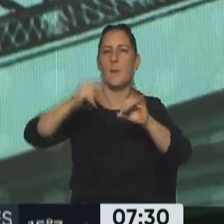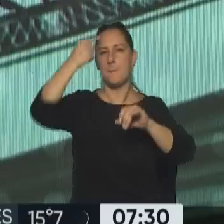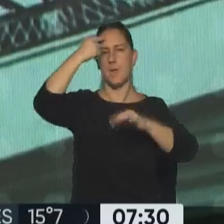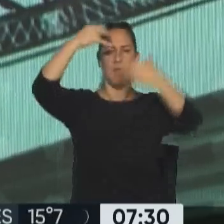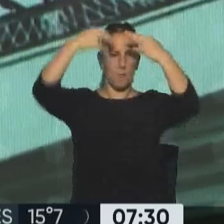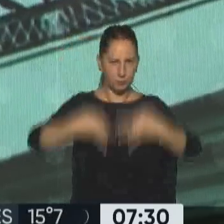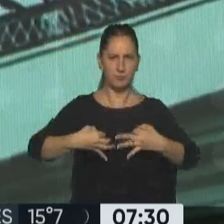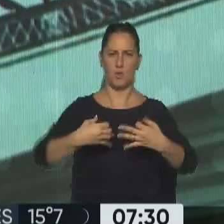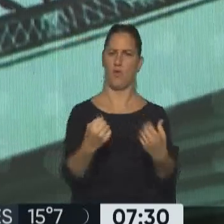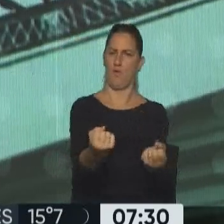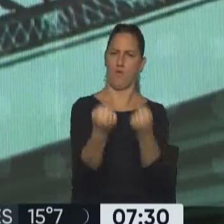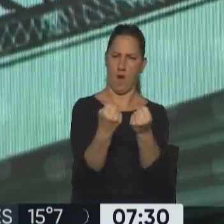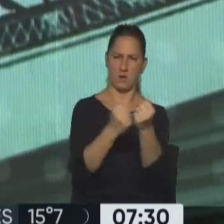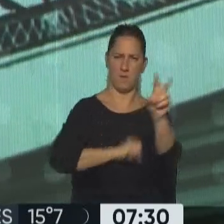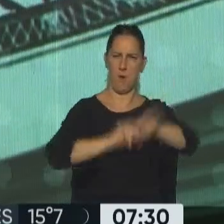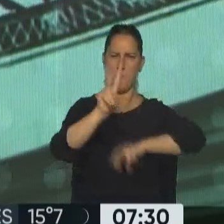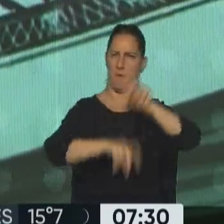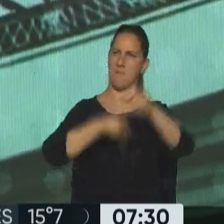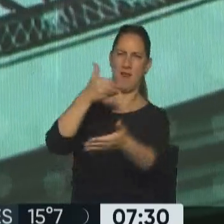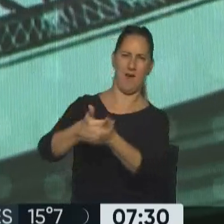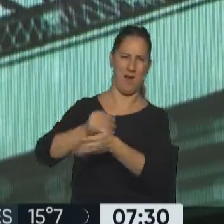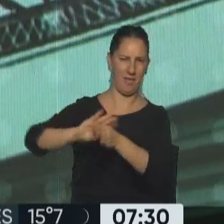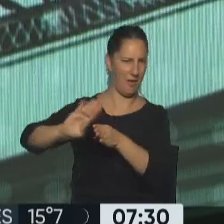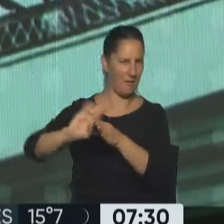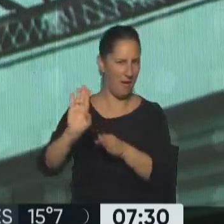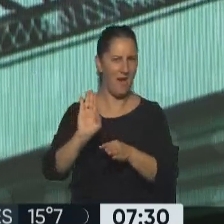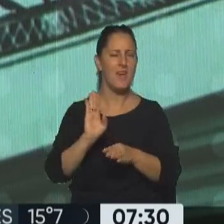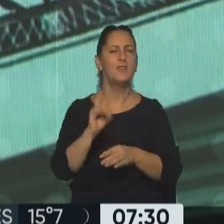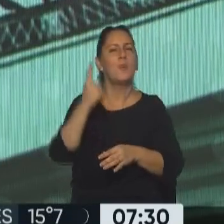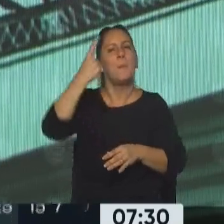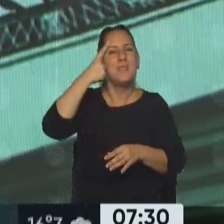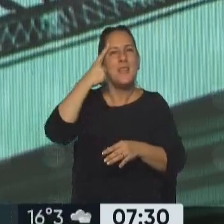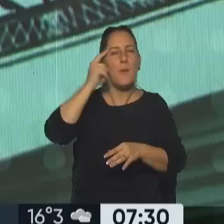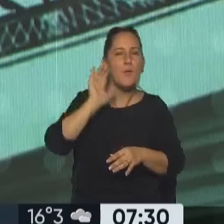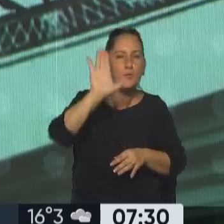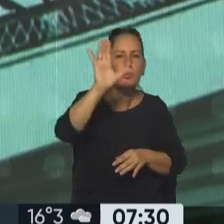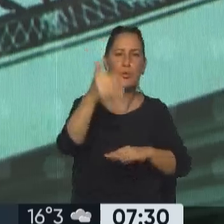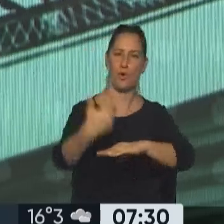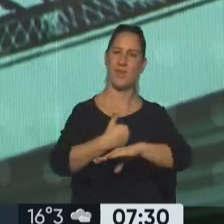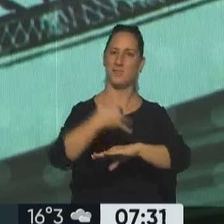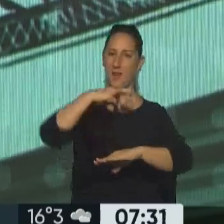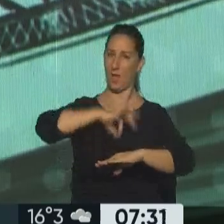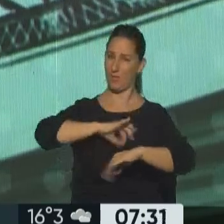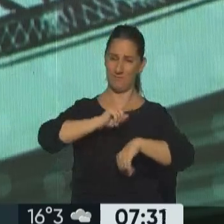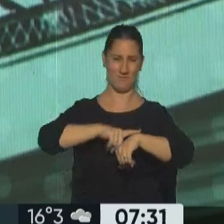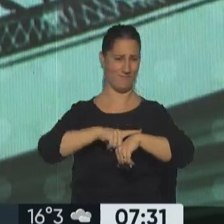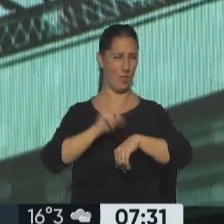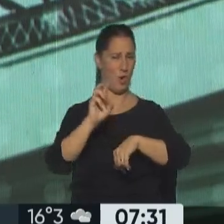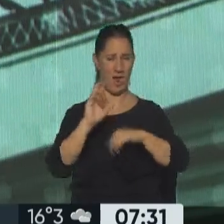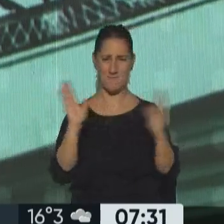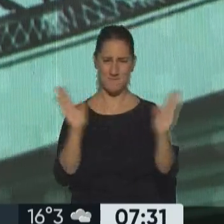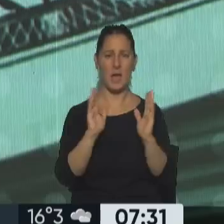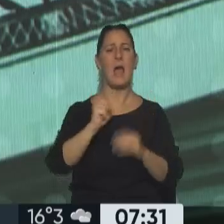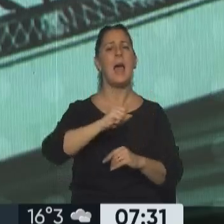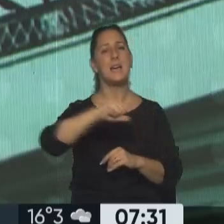a desarrollar fuertemente. Y por tanto, la proyección de ingreso de dólares era bastante acotada, más allá de tener al campo,